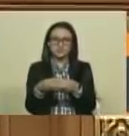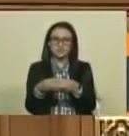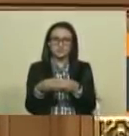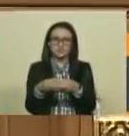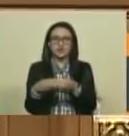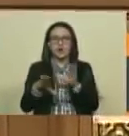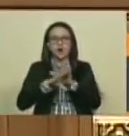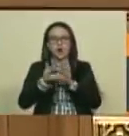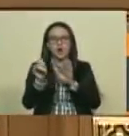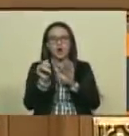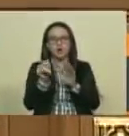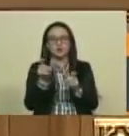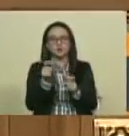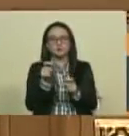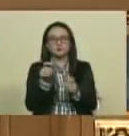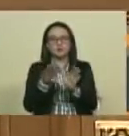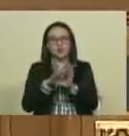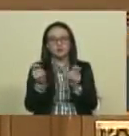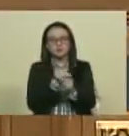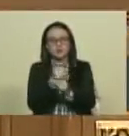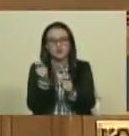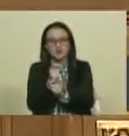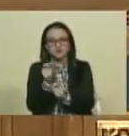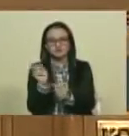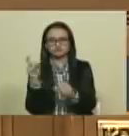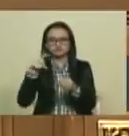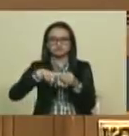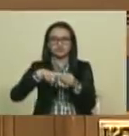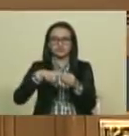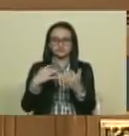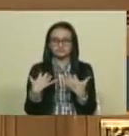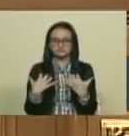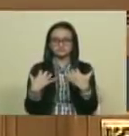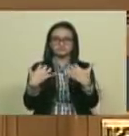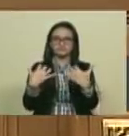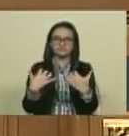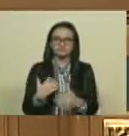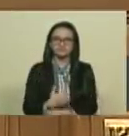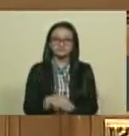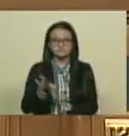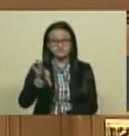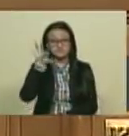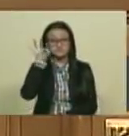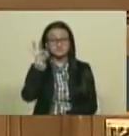Constituyentes integrantes de este órgano plenipotenciario electo